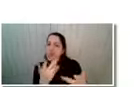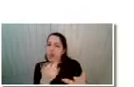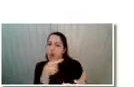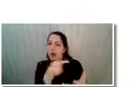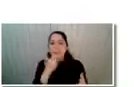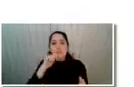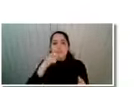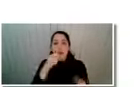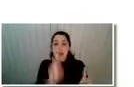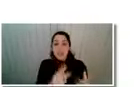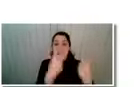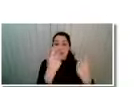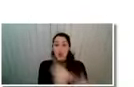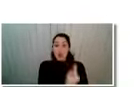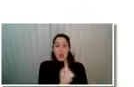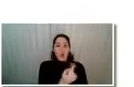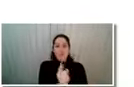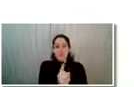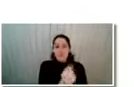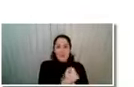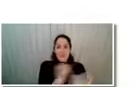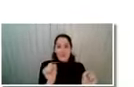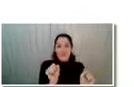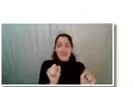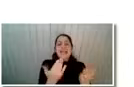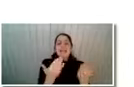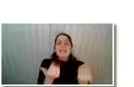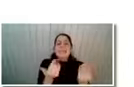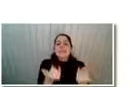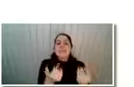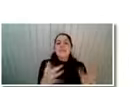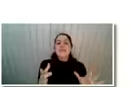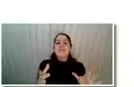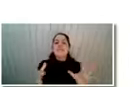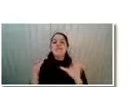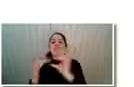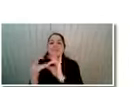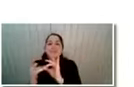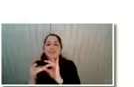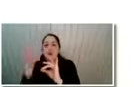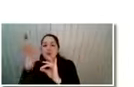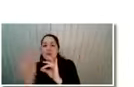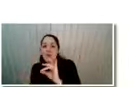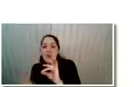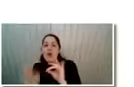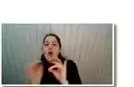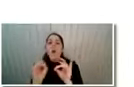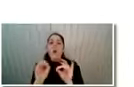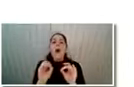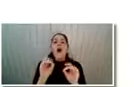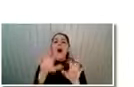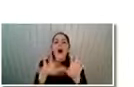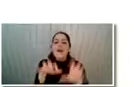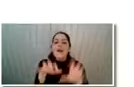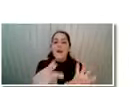tanto, requieren de un huésped, y eso los hace perder una de las características importantes de un ser